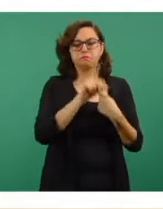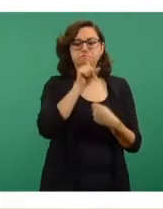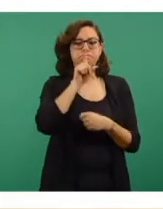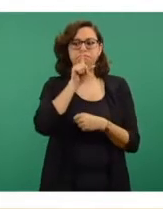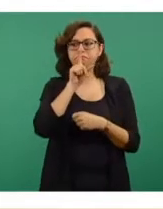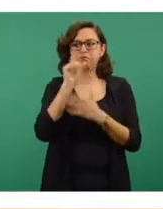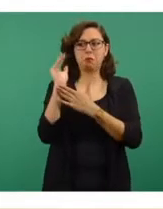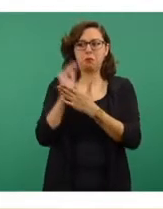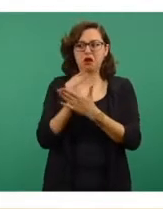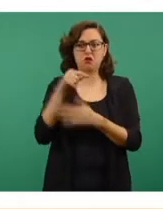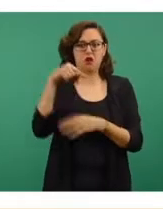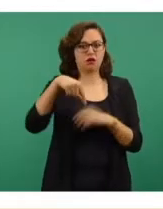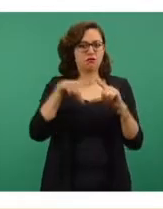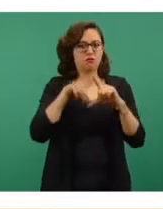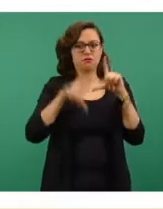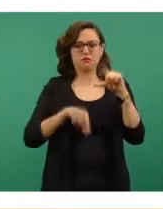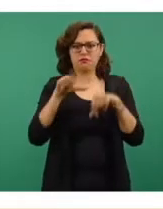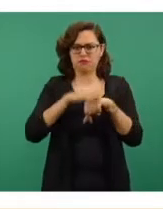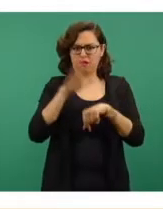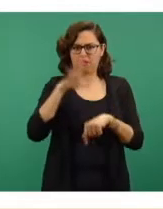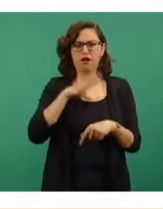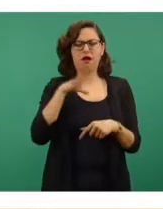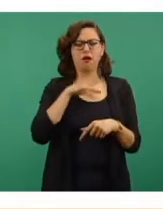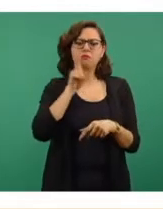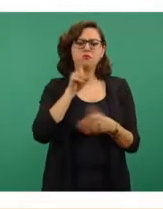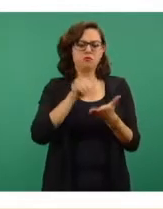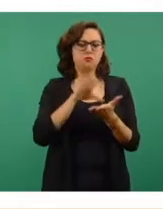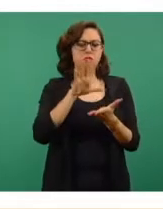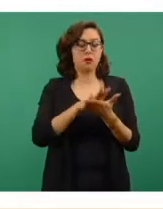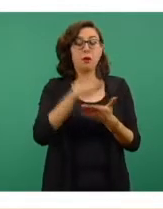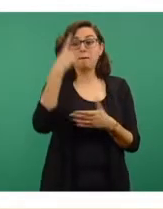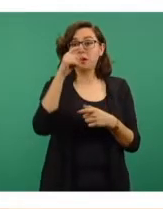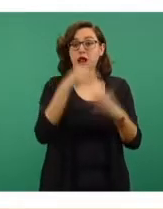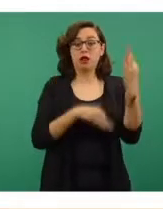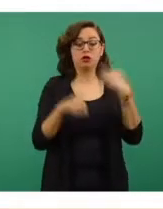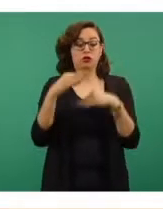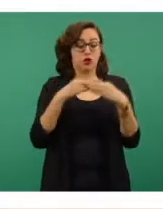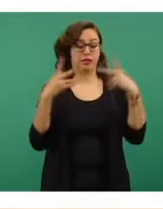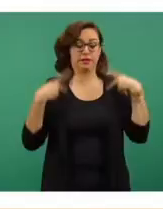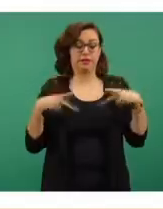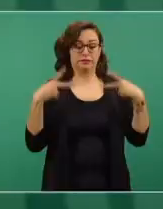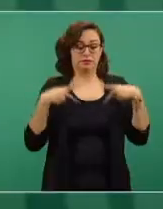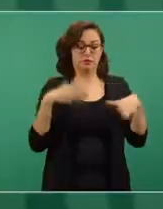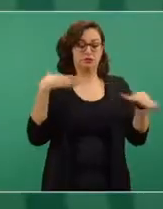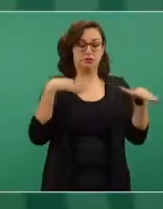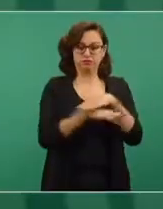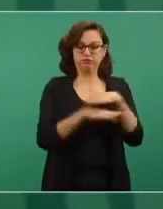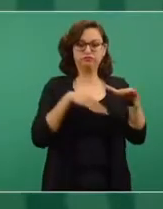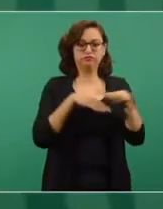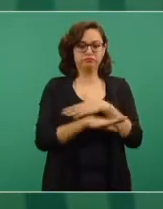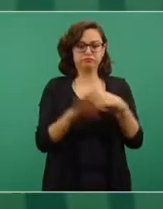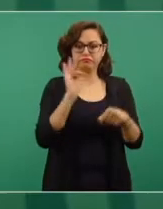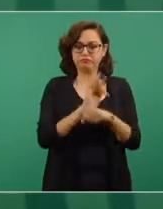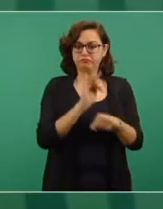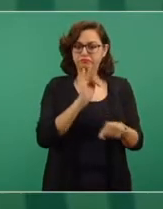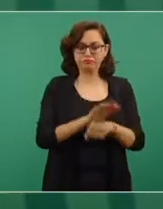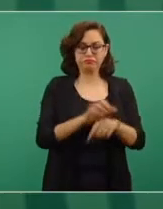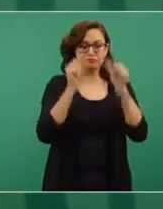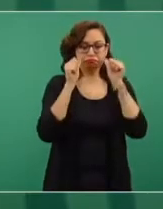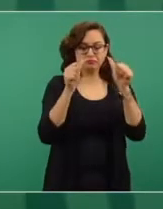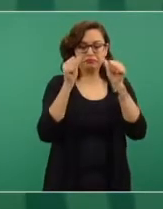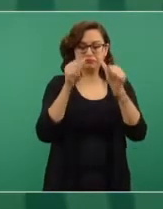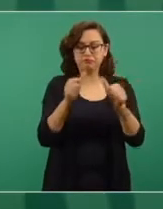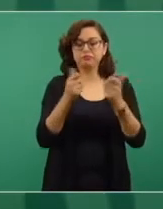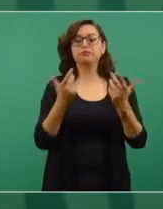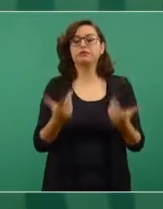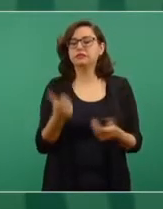enfermedad respiratoria aguda grave pudiera quedar fuera. En todo momento hubo cupo. Desde luego en enero, como lo informamos